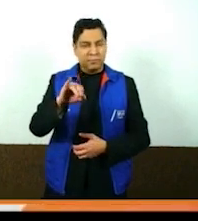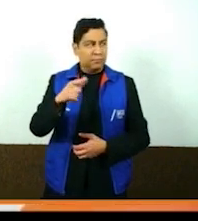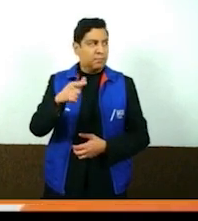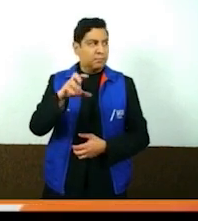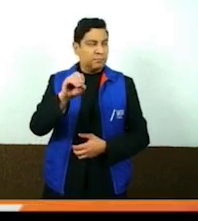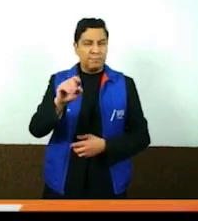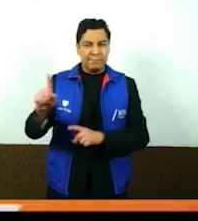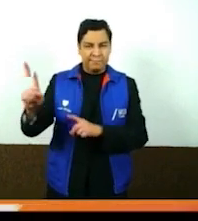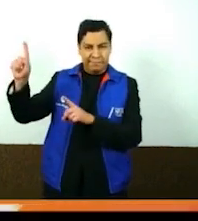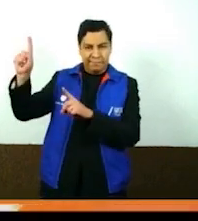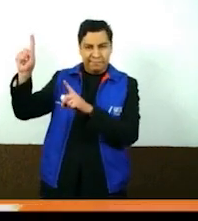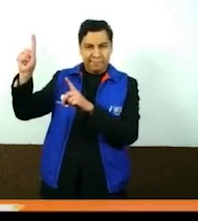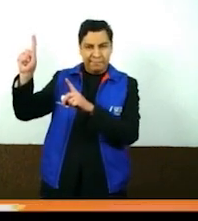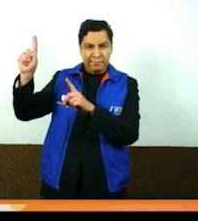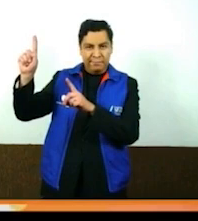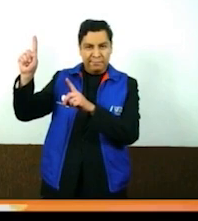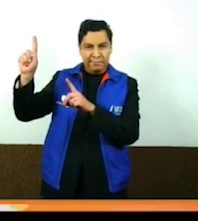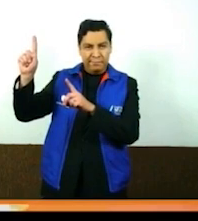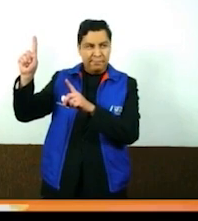Rodrigo Hernández Cruz.